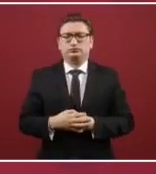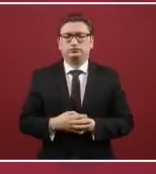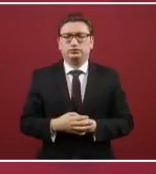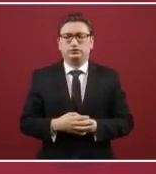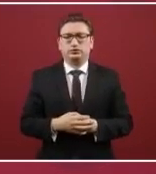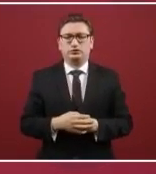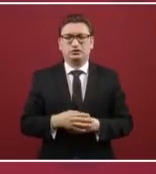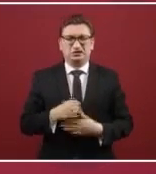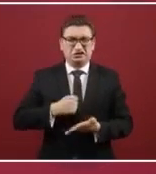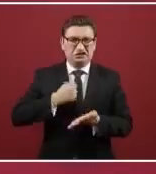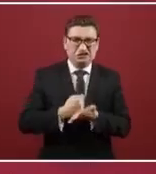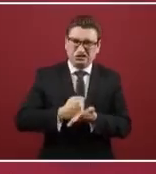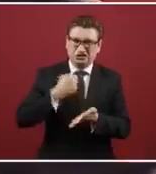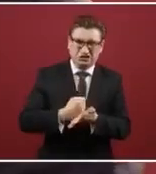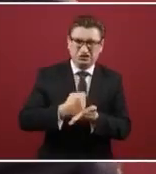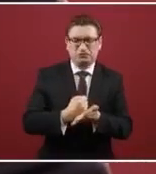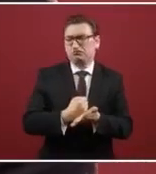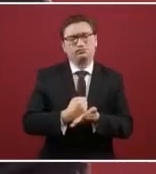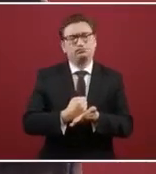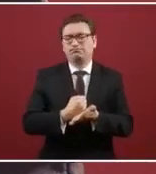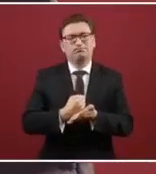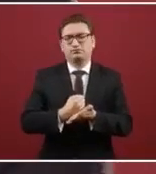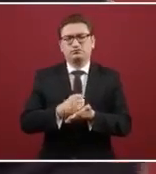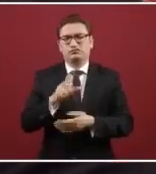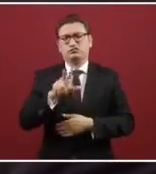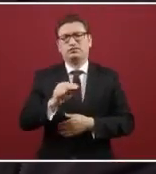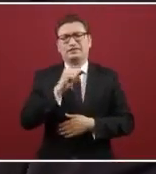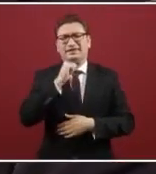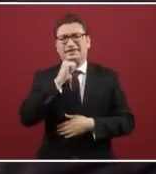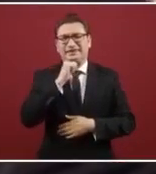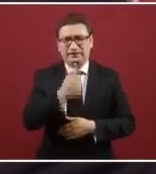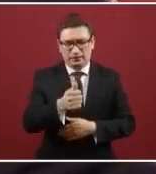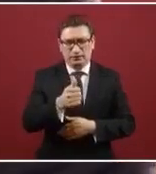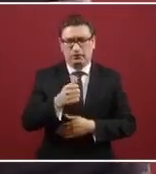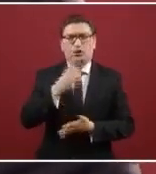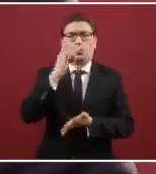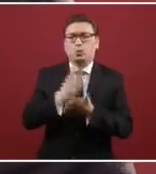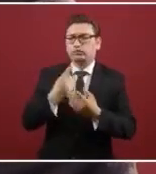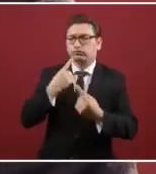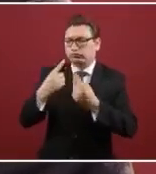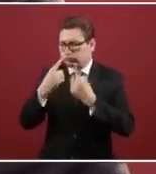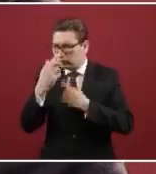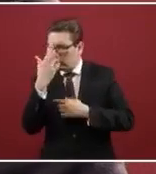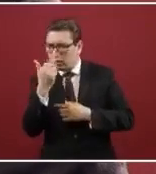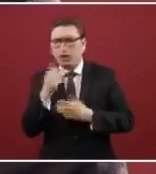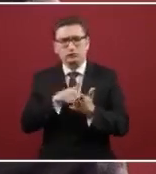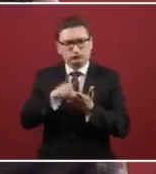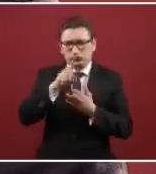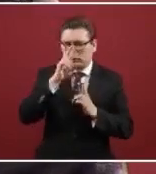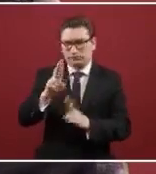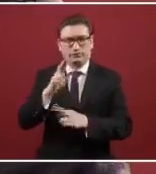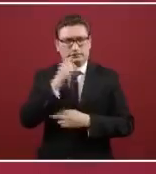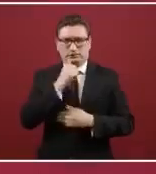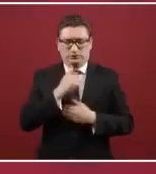Que no se impongan las cosas, nada por la fuerza, todo por la razón y el derecho. Y pues fue un paso